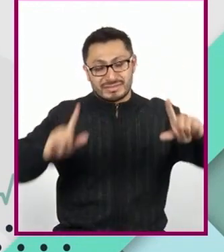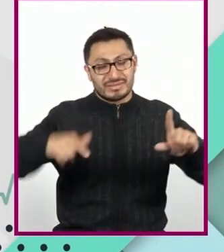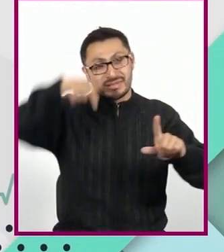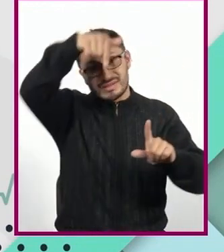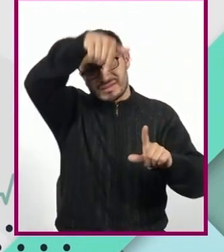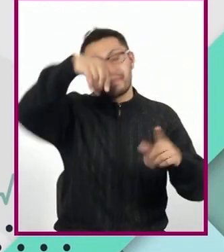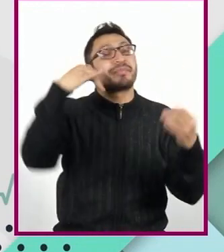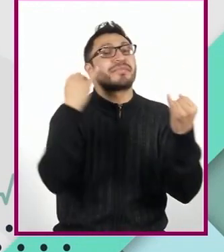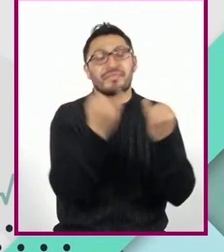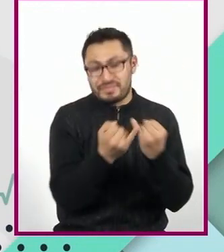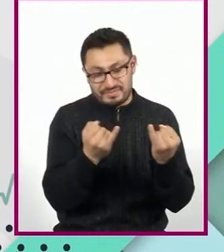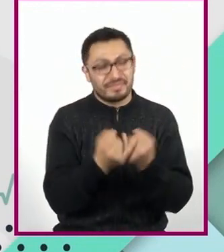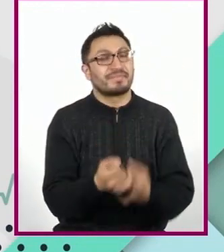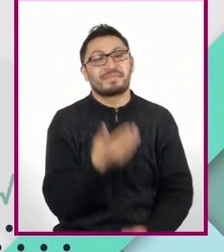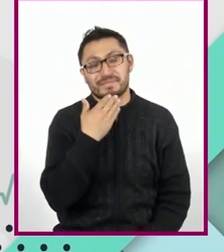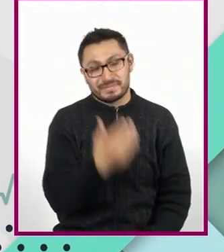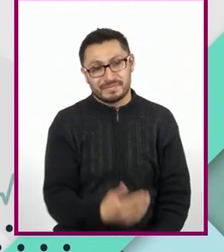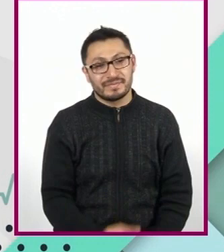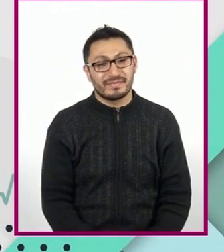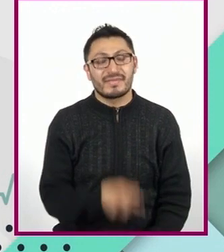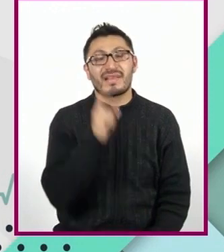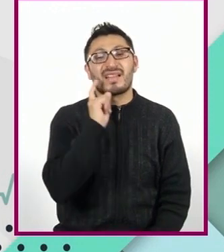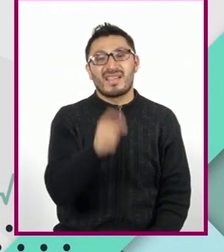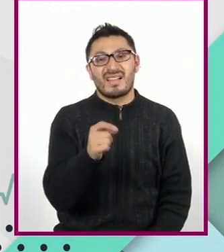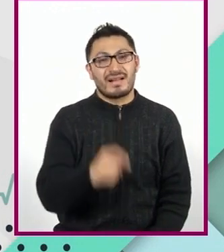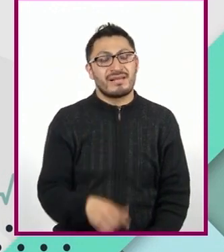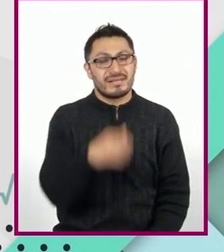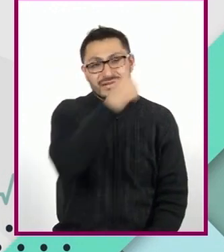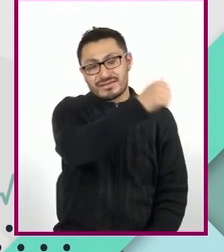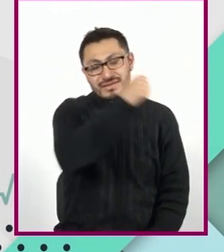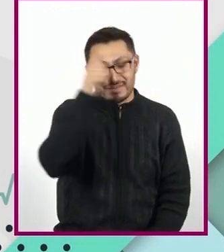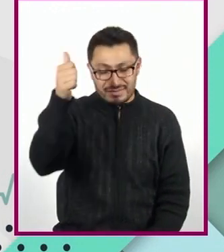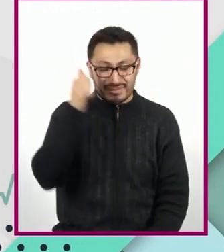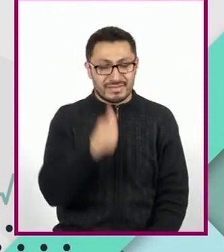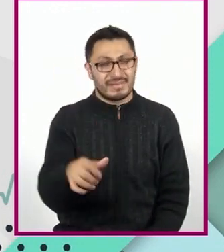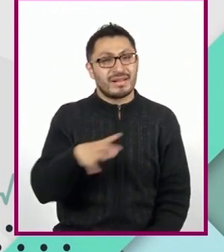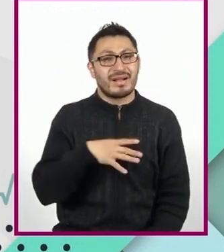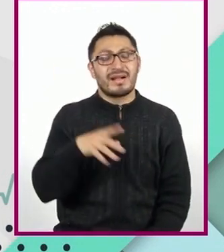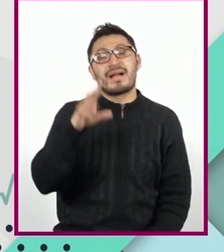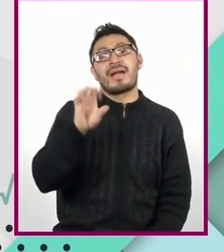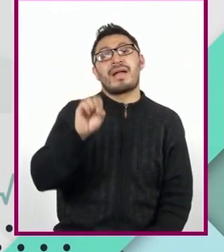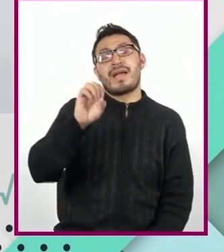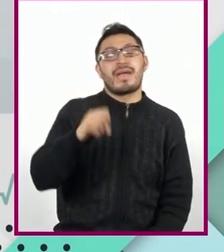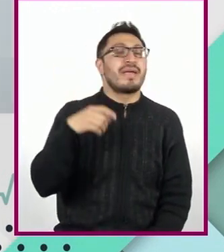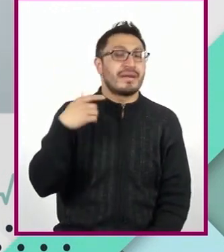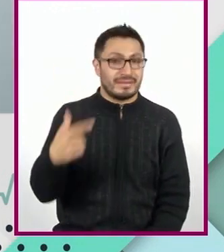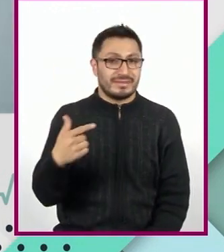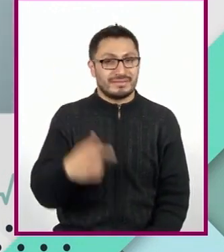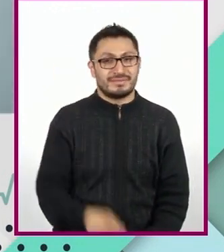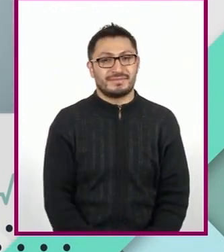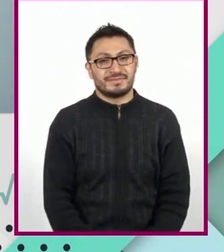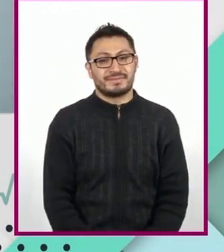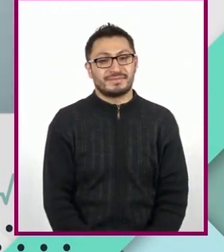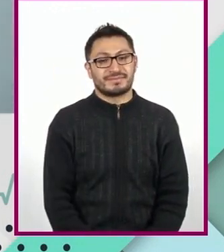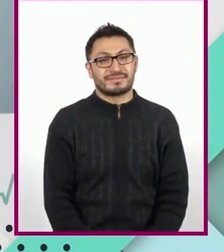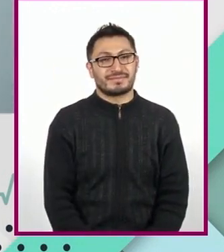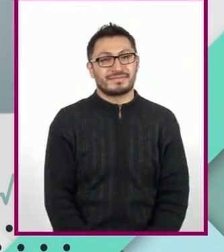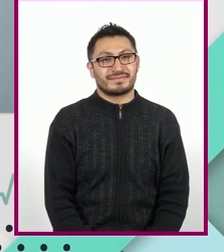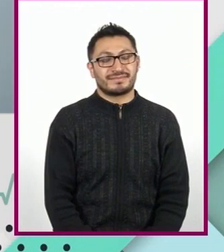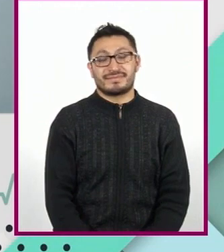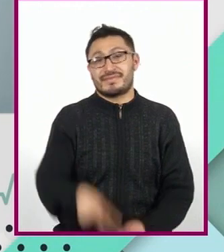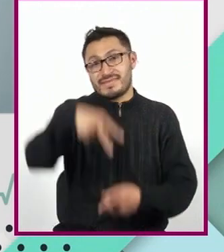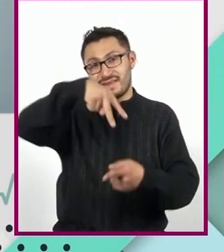Exacto, también serán iguales, es decir, que cada ángulo medirá 60 grados. El